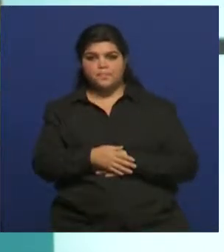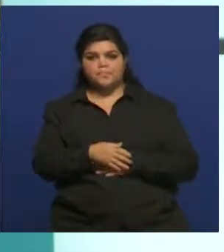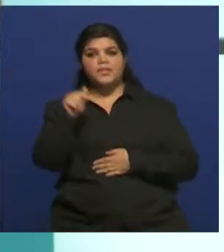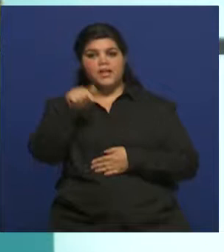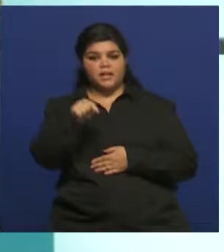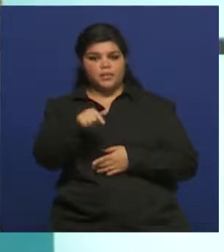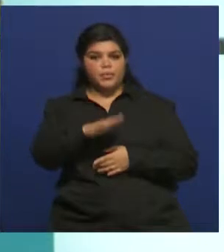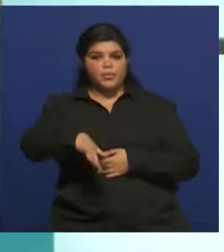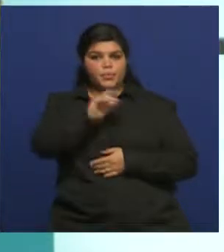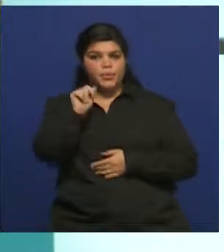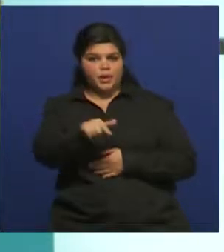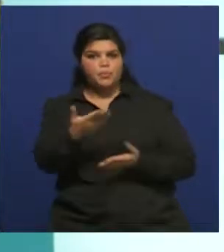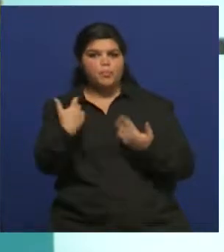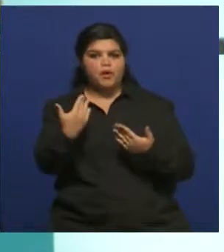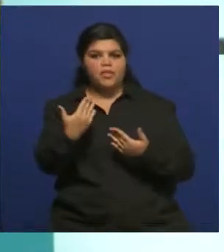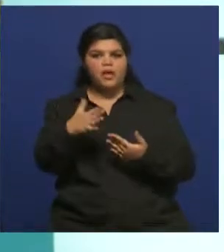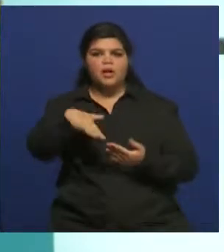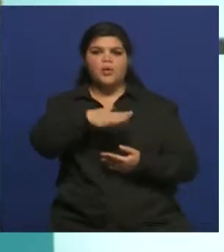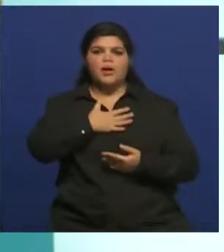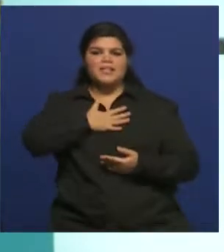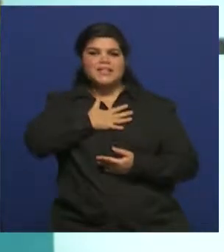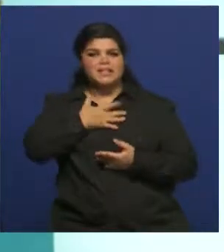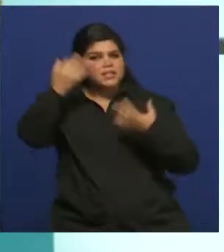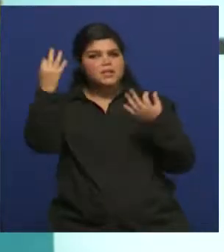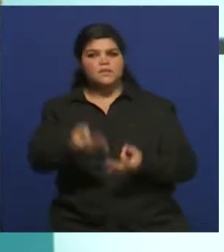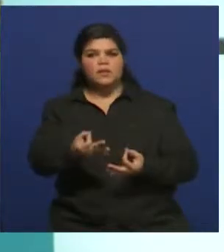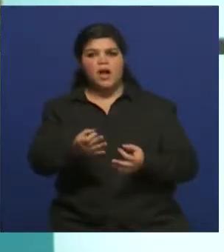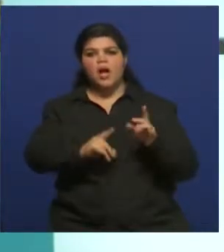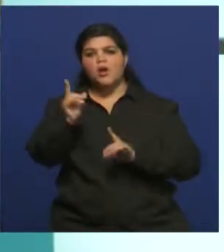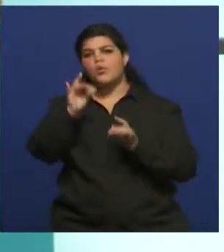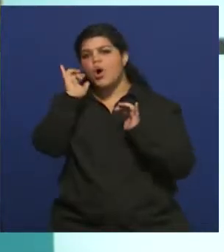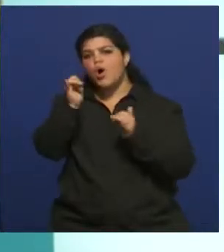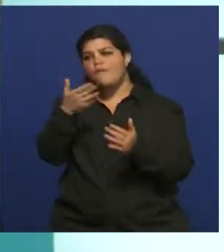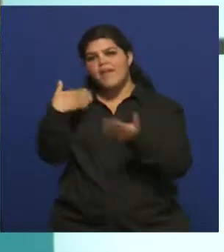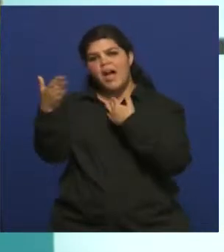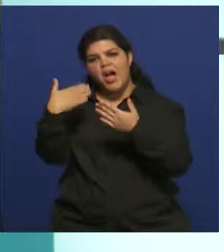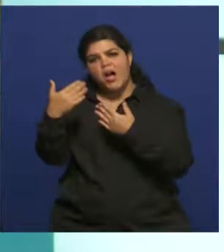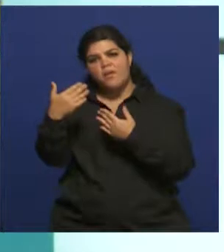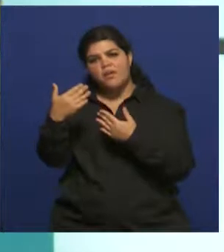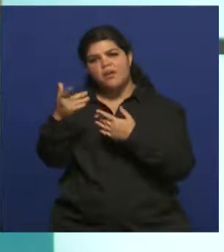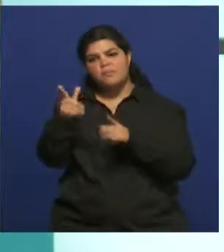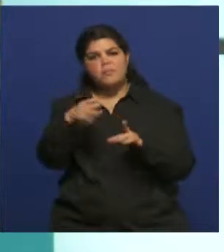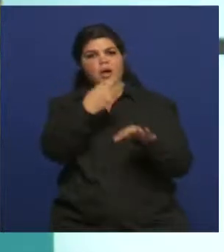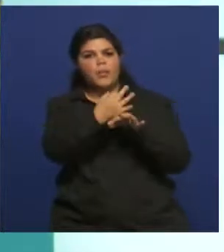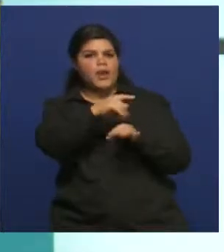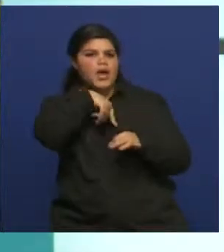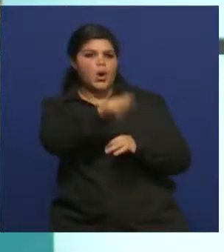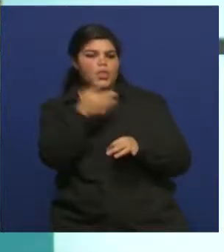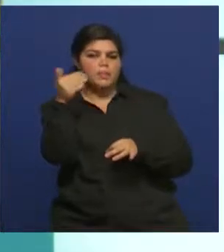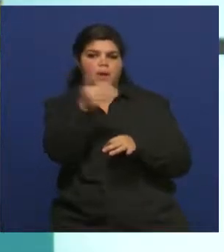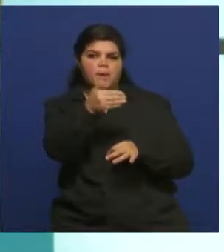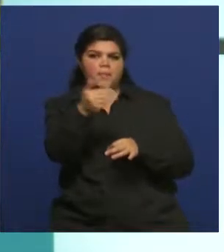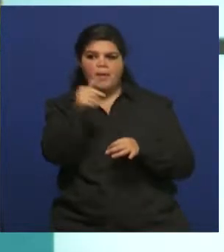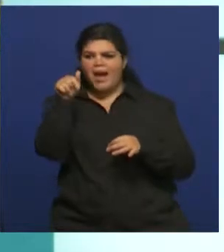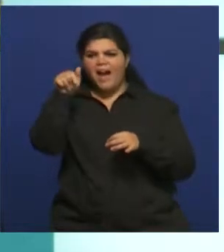buscar ese refugio, ese bienestar. Estuvimos hablando con los chicos, nos decían que a diferencia de otros colegios donde cursaban, en